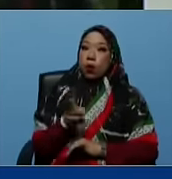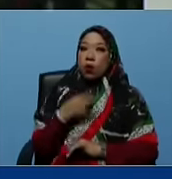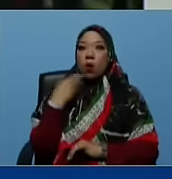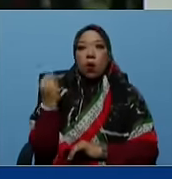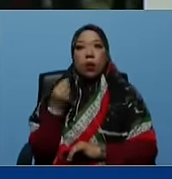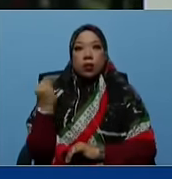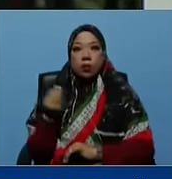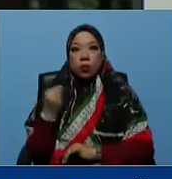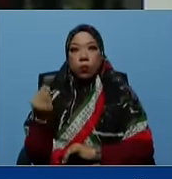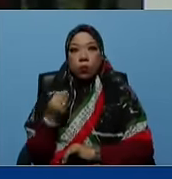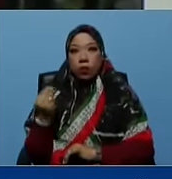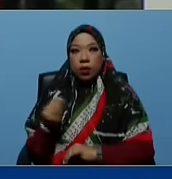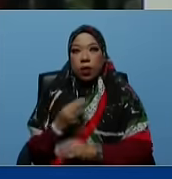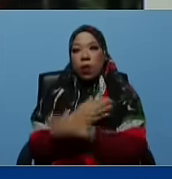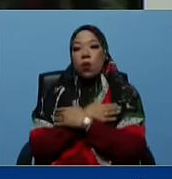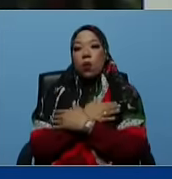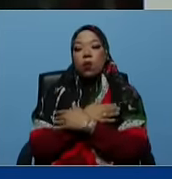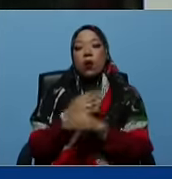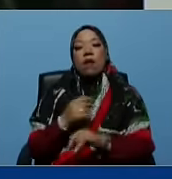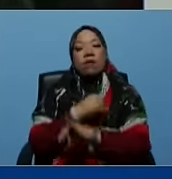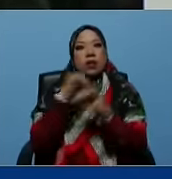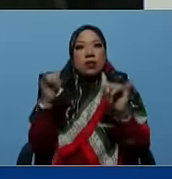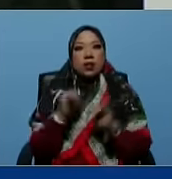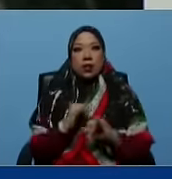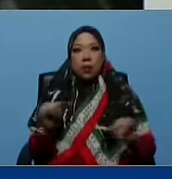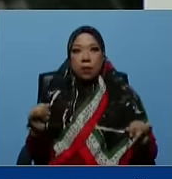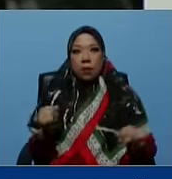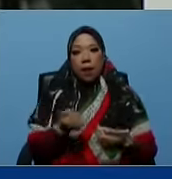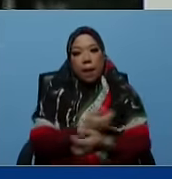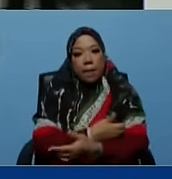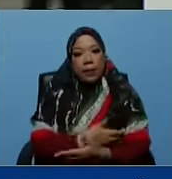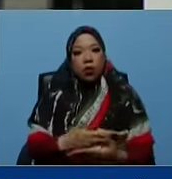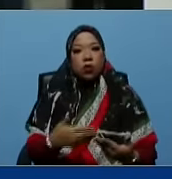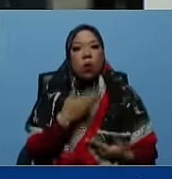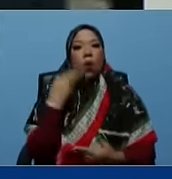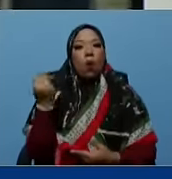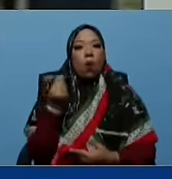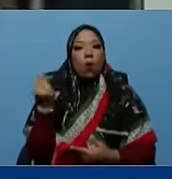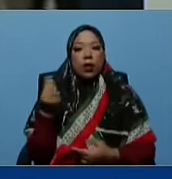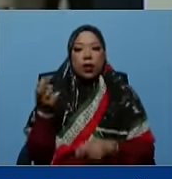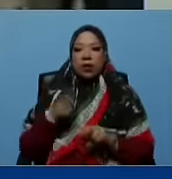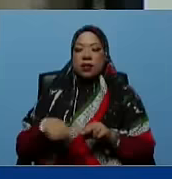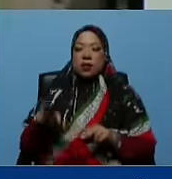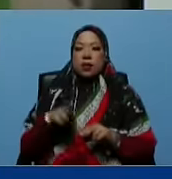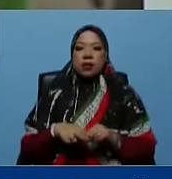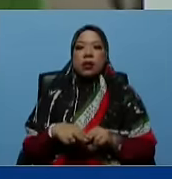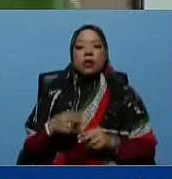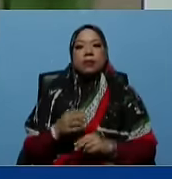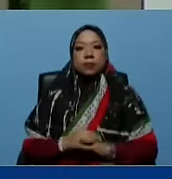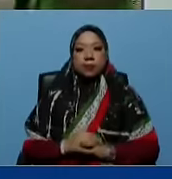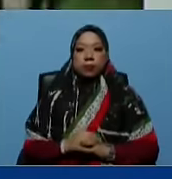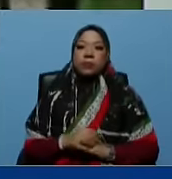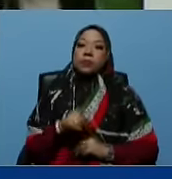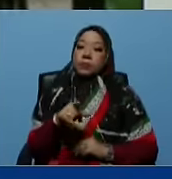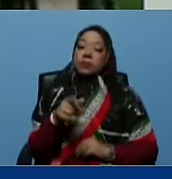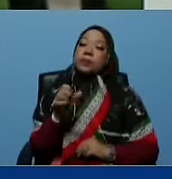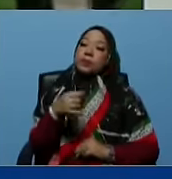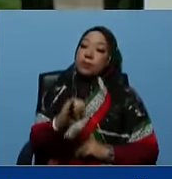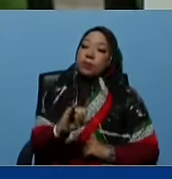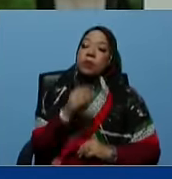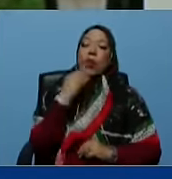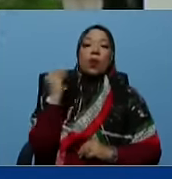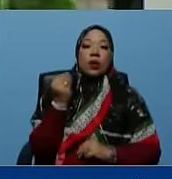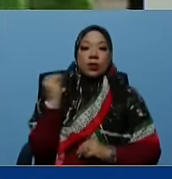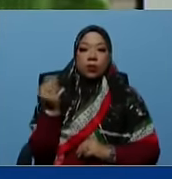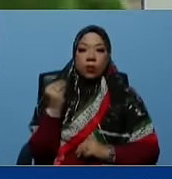juvenil para darle felicidad a millones de jóvenes, de niños y de niñas. Vayan ustedes, muchachos